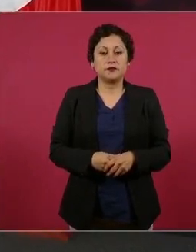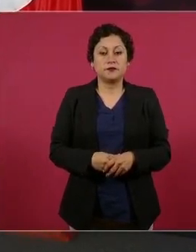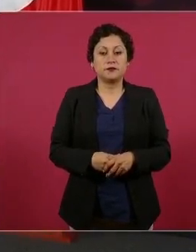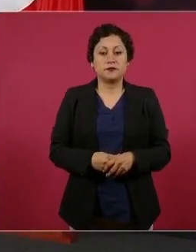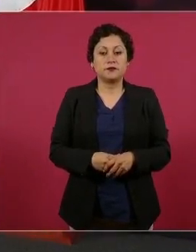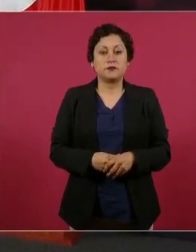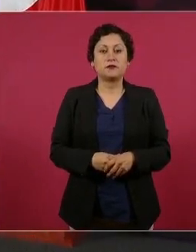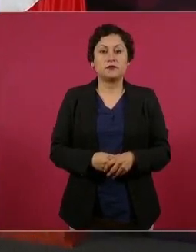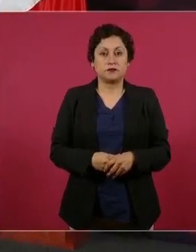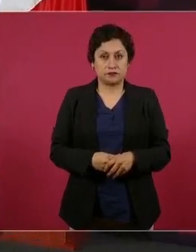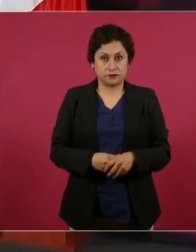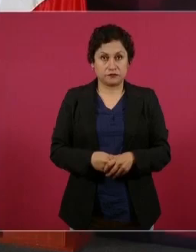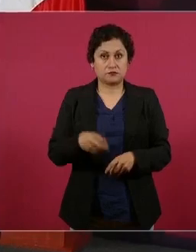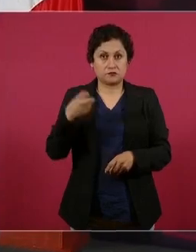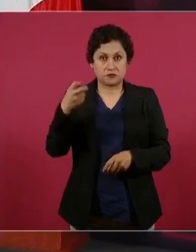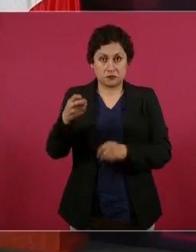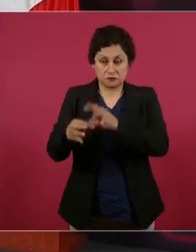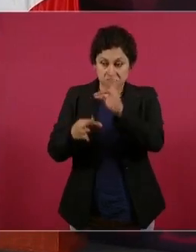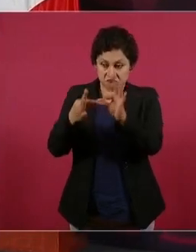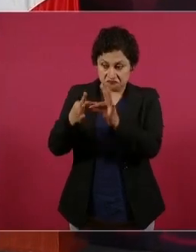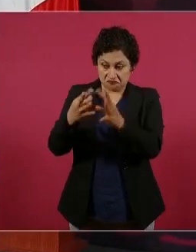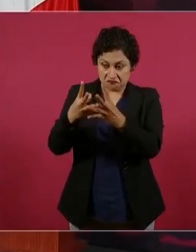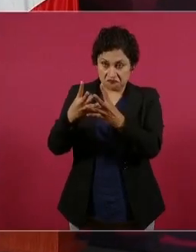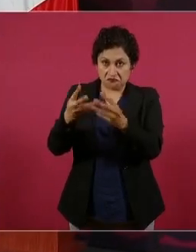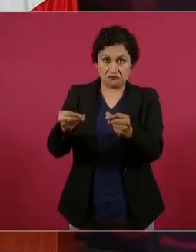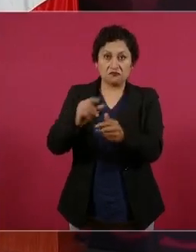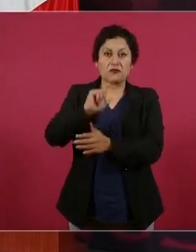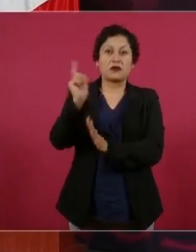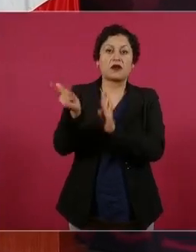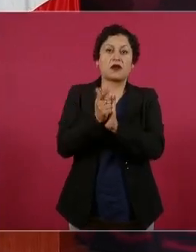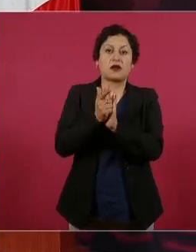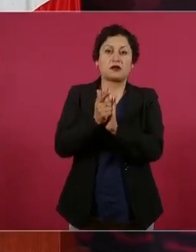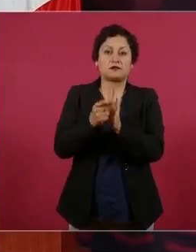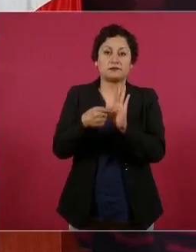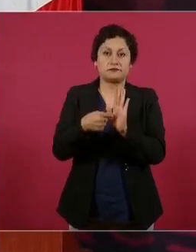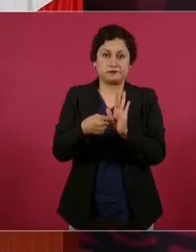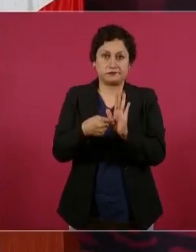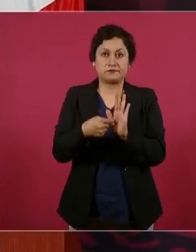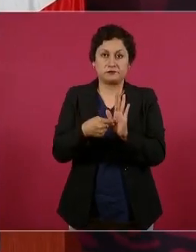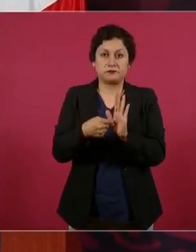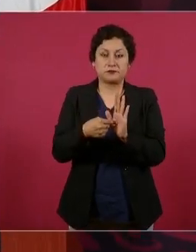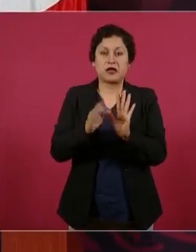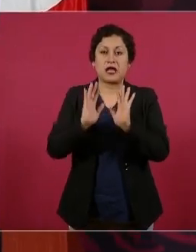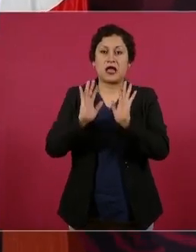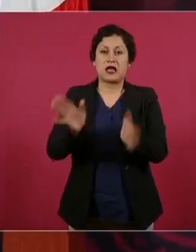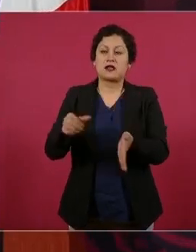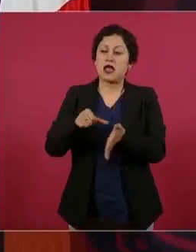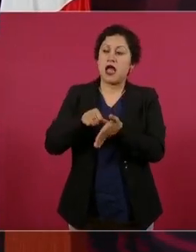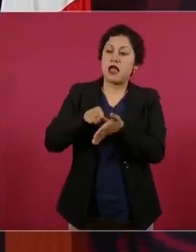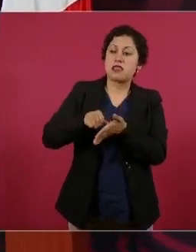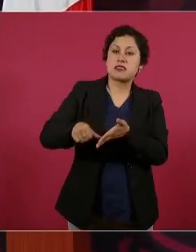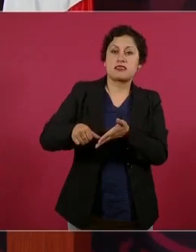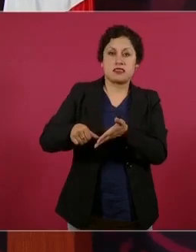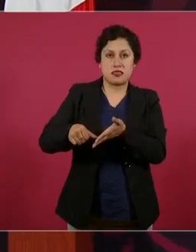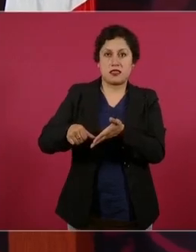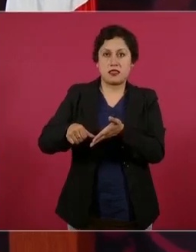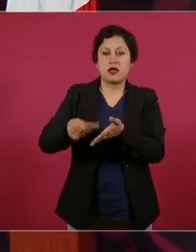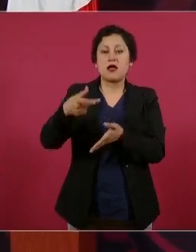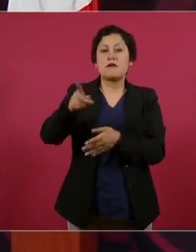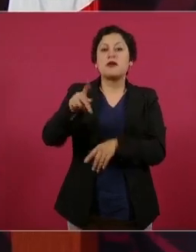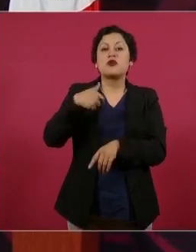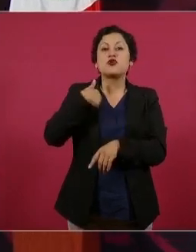Y lo vamos a resolver legalmente. Ya hay una clausura. Sí, pero quiero que sea una clausura